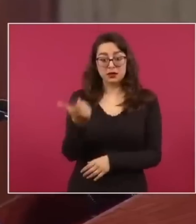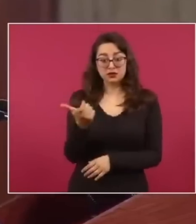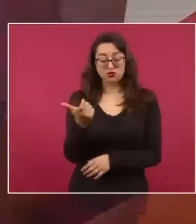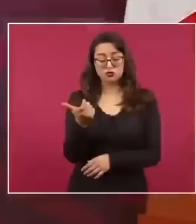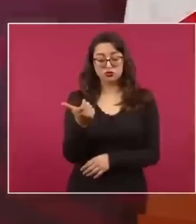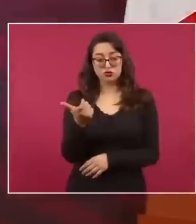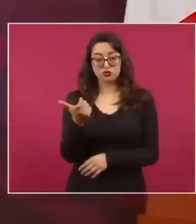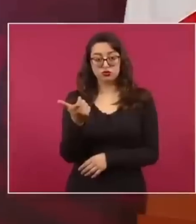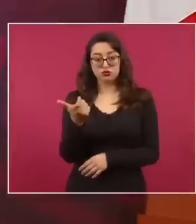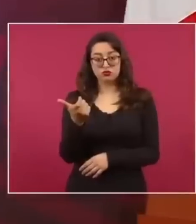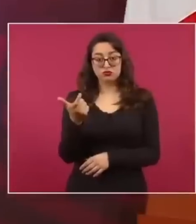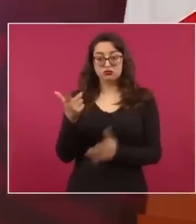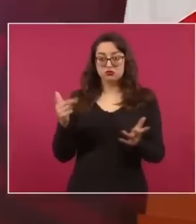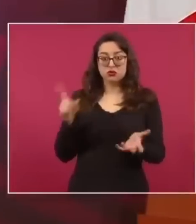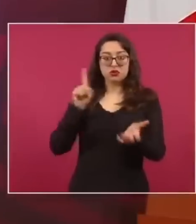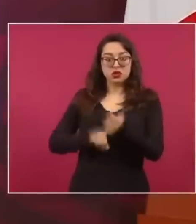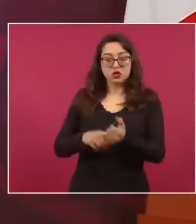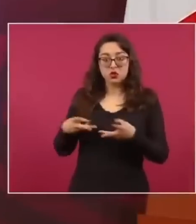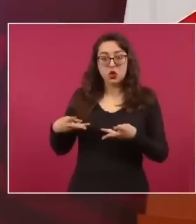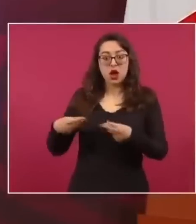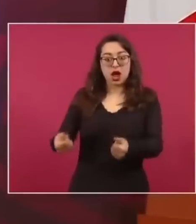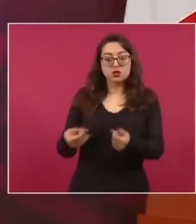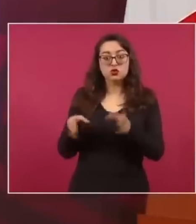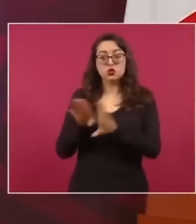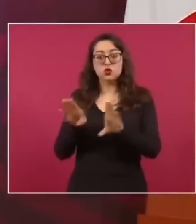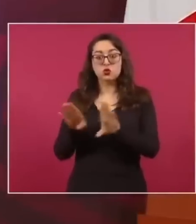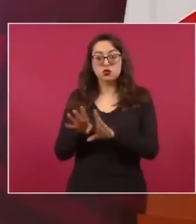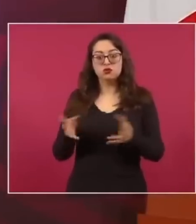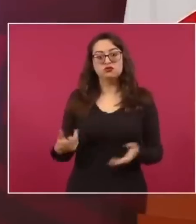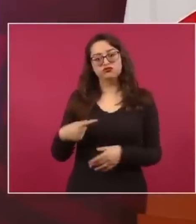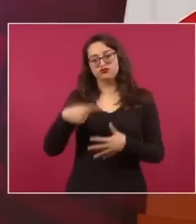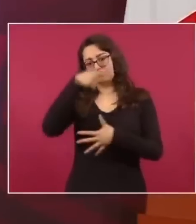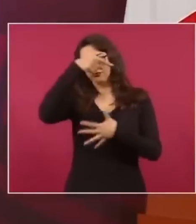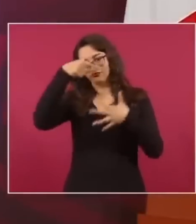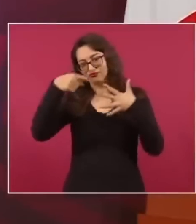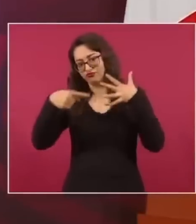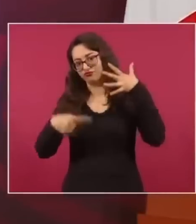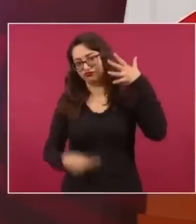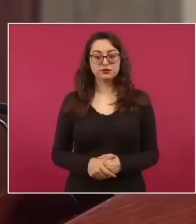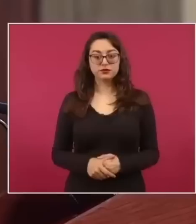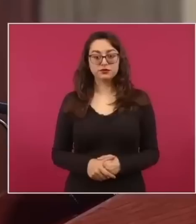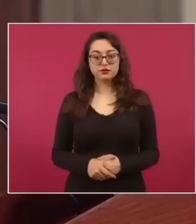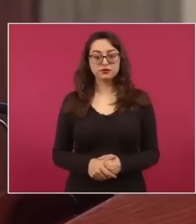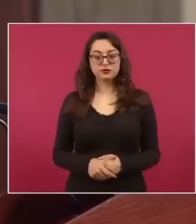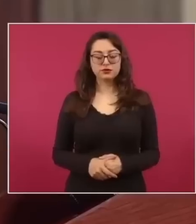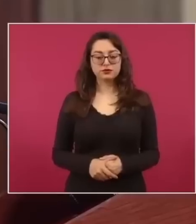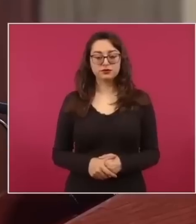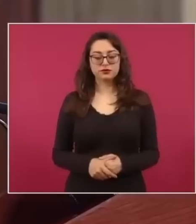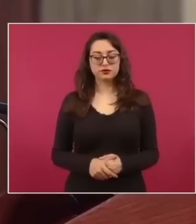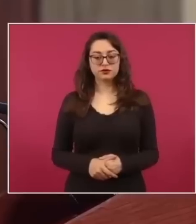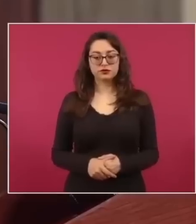que se utilizan para mantener estas prestaciones de por vida. El